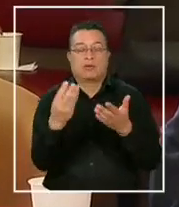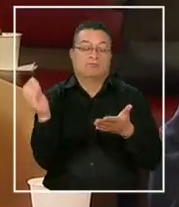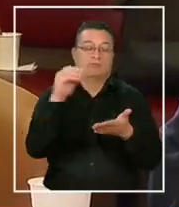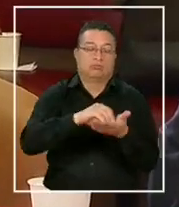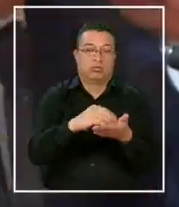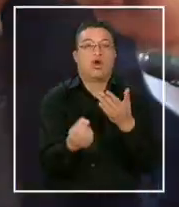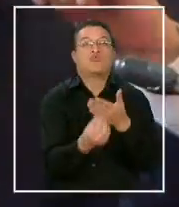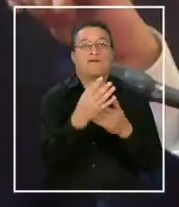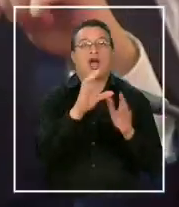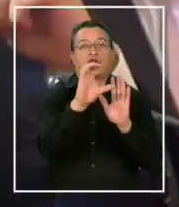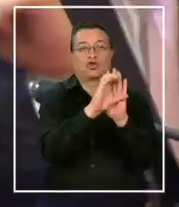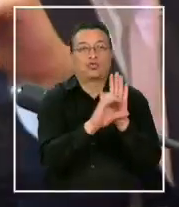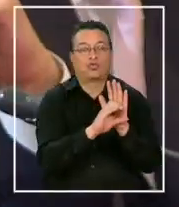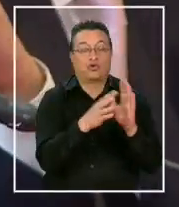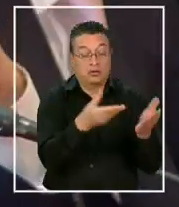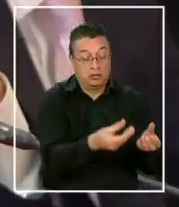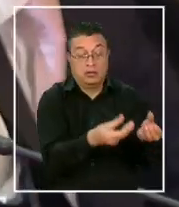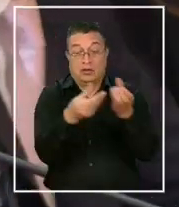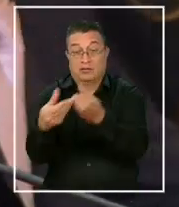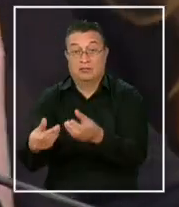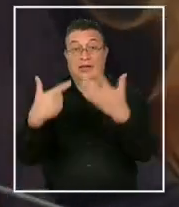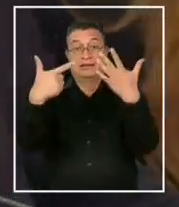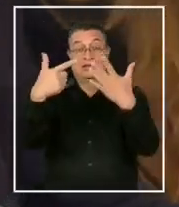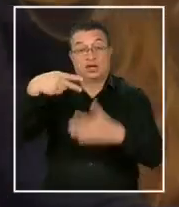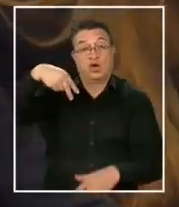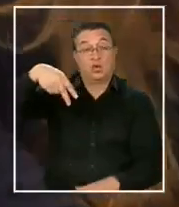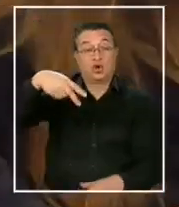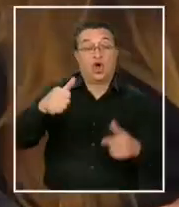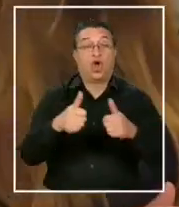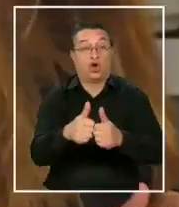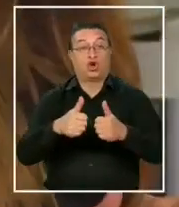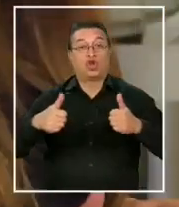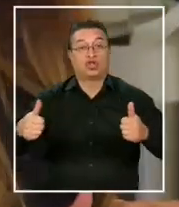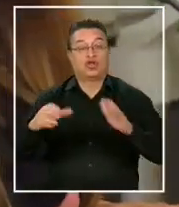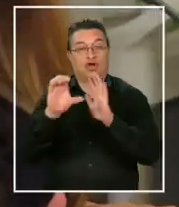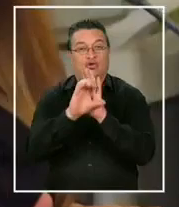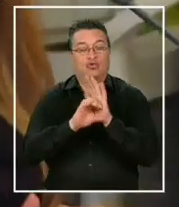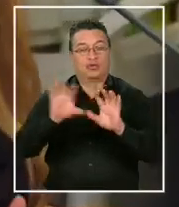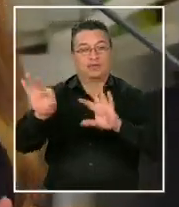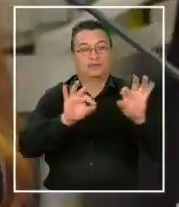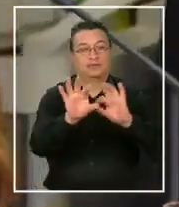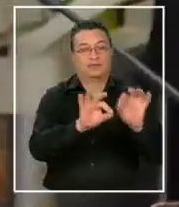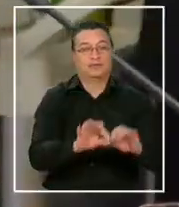constitución, que será presentado el 7 de junio ante el Consejo Constitucional.